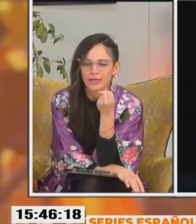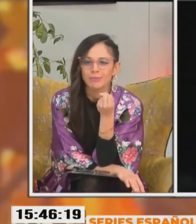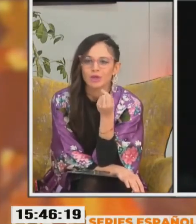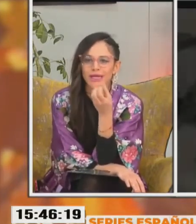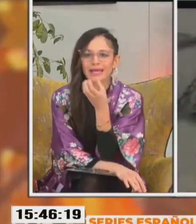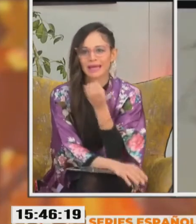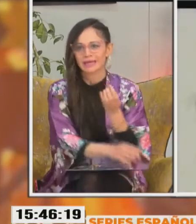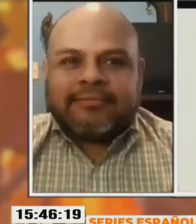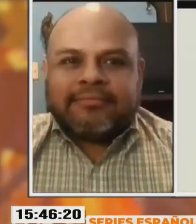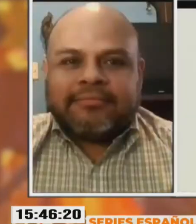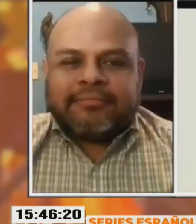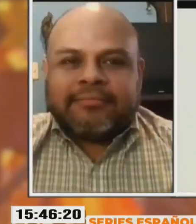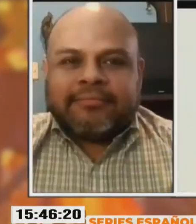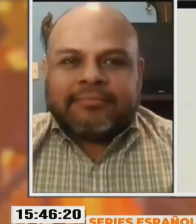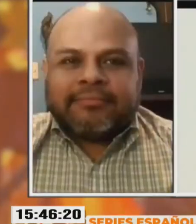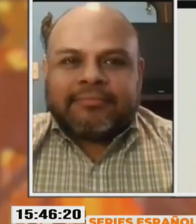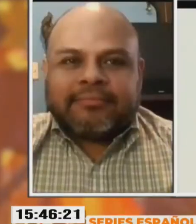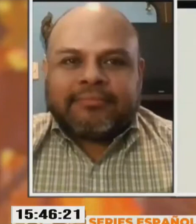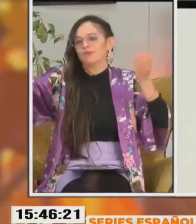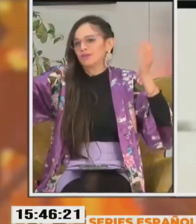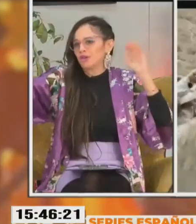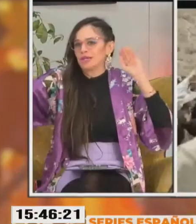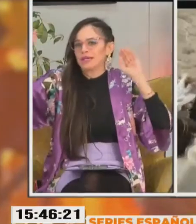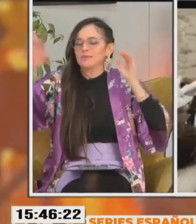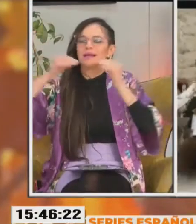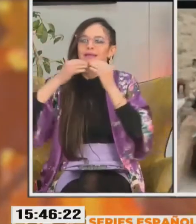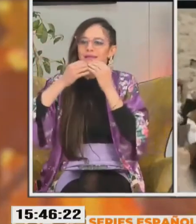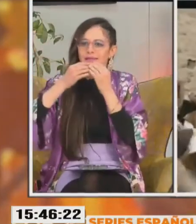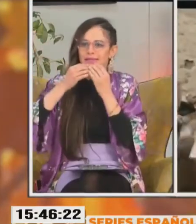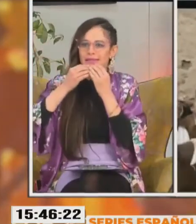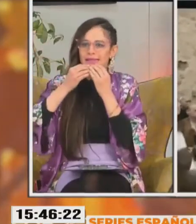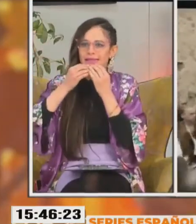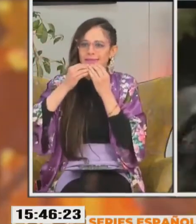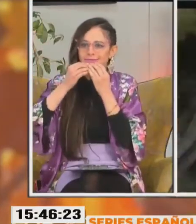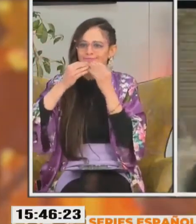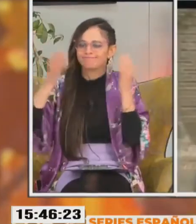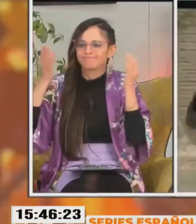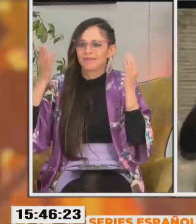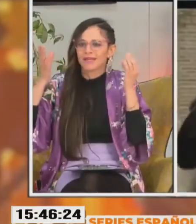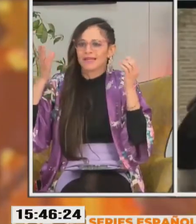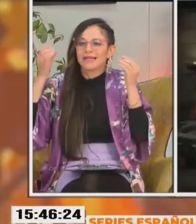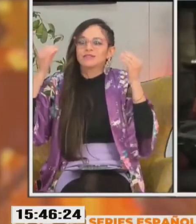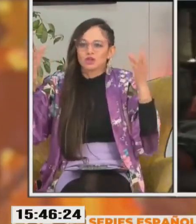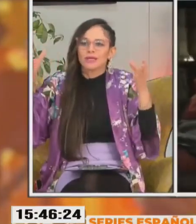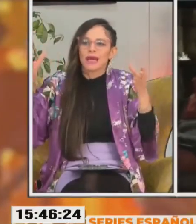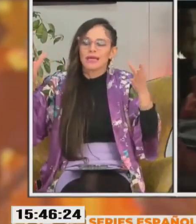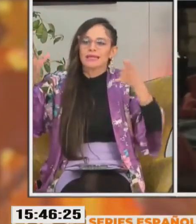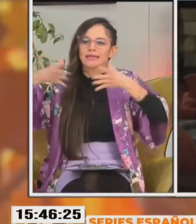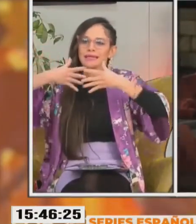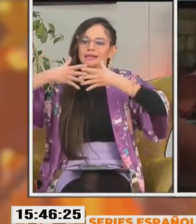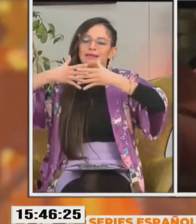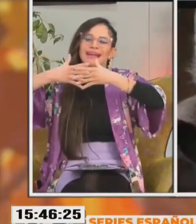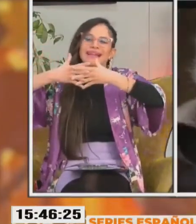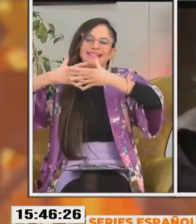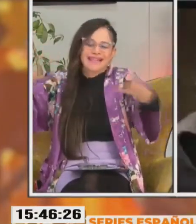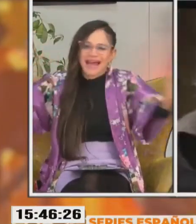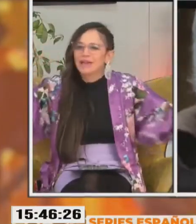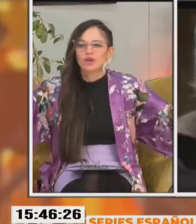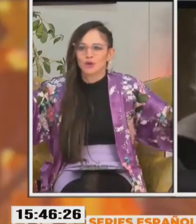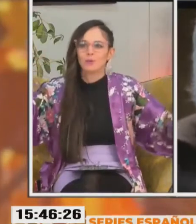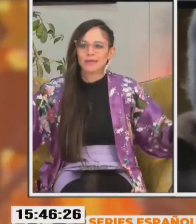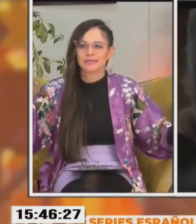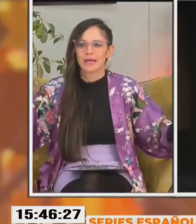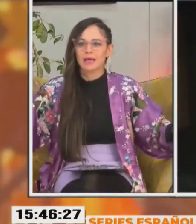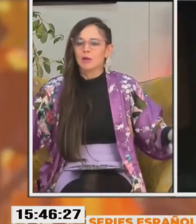por ejemplo, generar? Mira lo que estamos viendo ahí en imágenes. La historia y el escenario